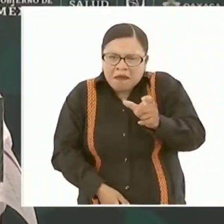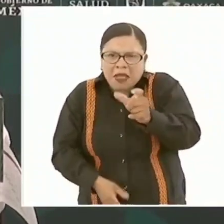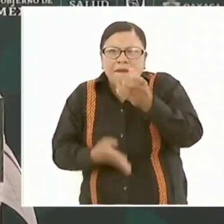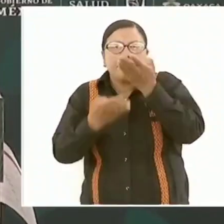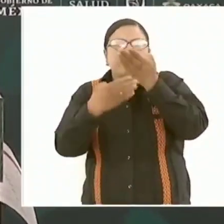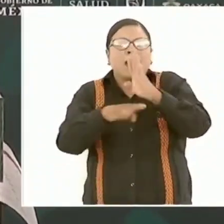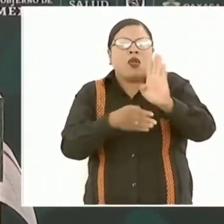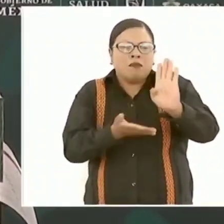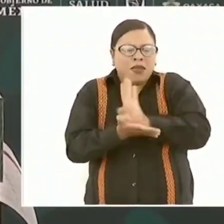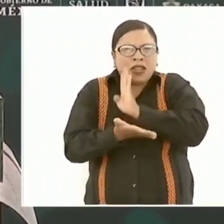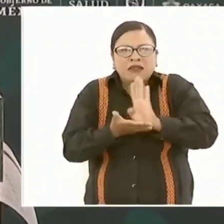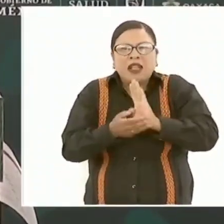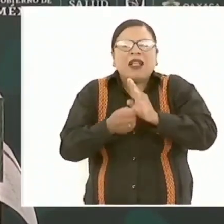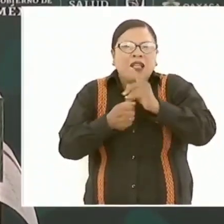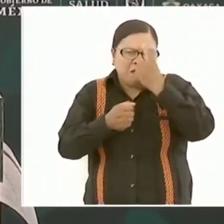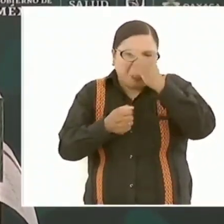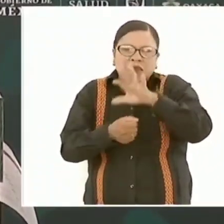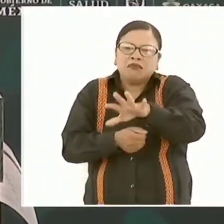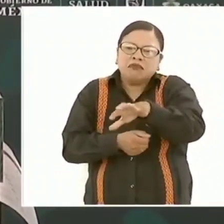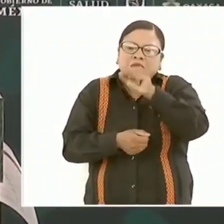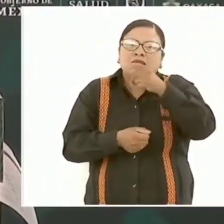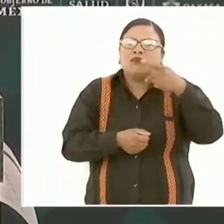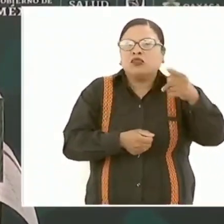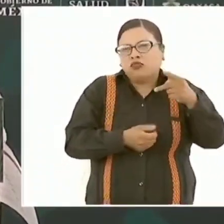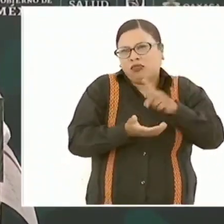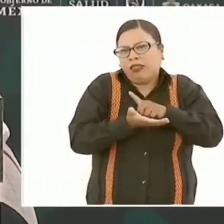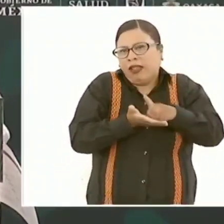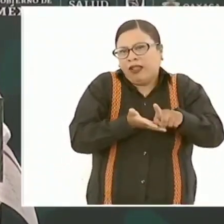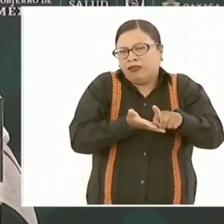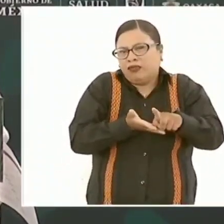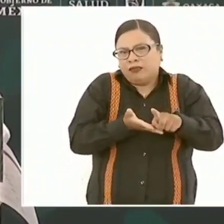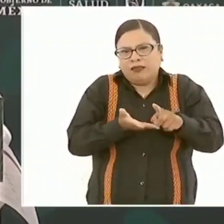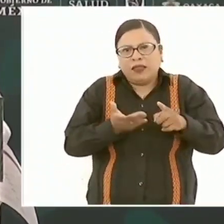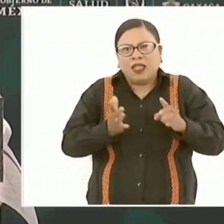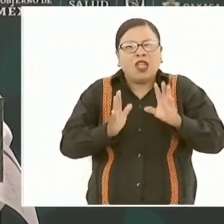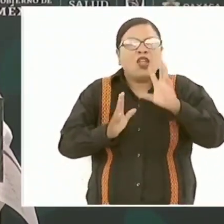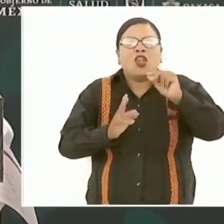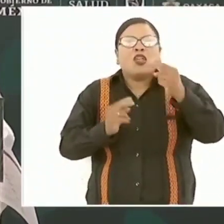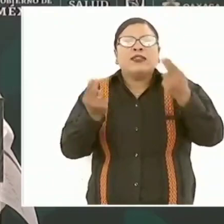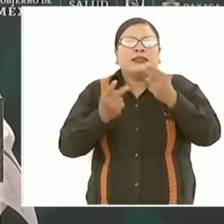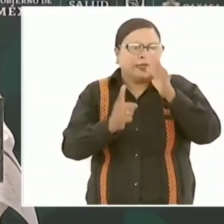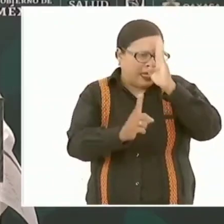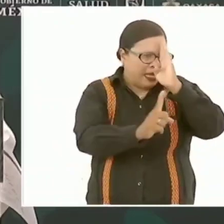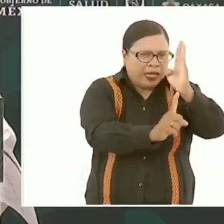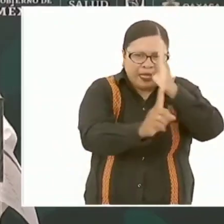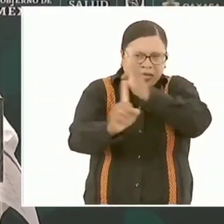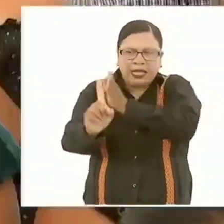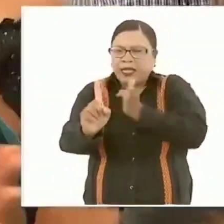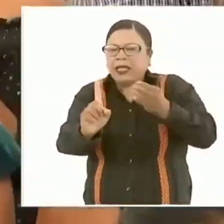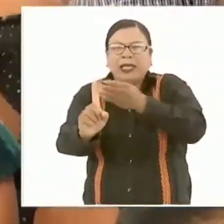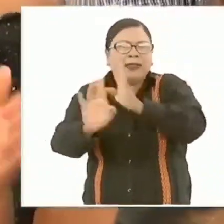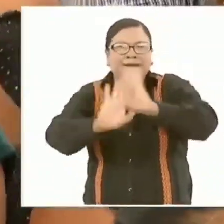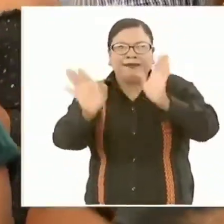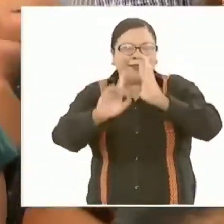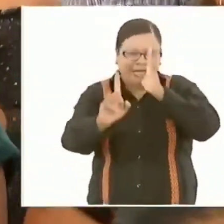del Bienestar y saca lo que por derecho le corresponde, sin intermediarios.